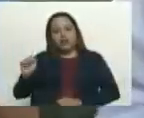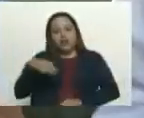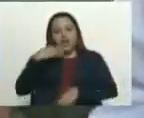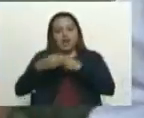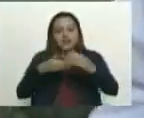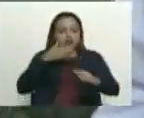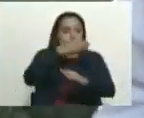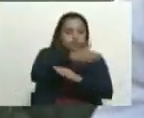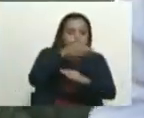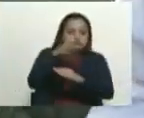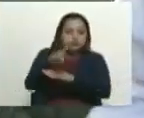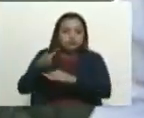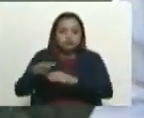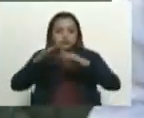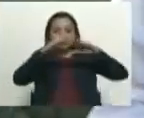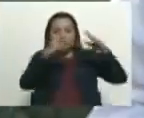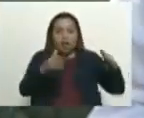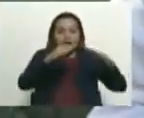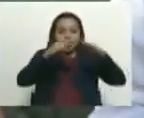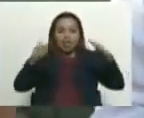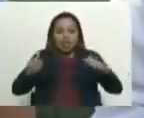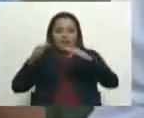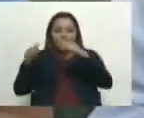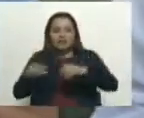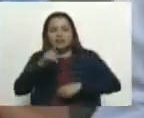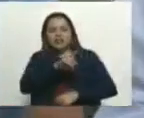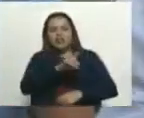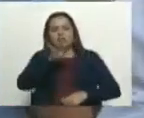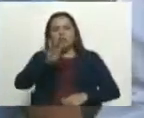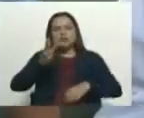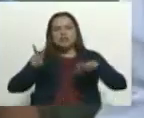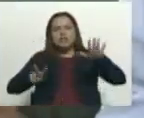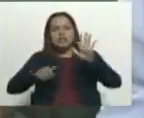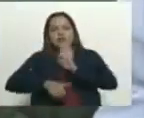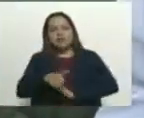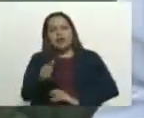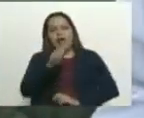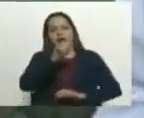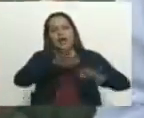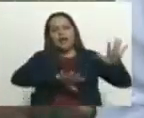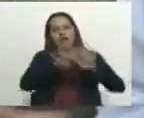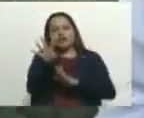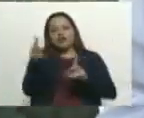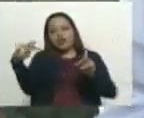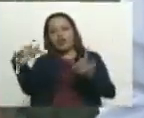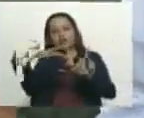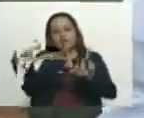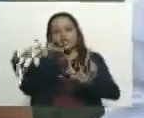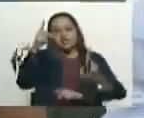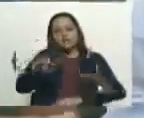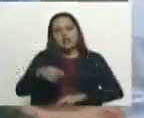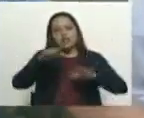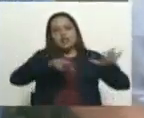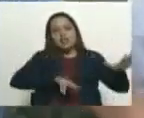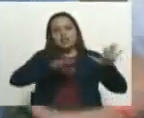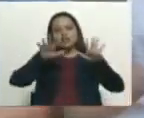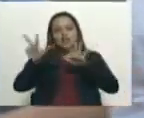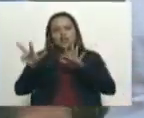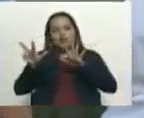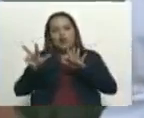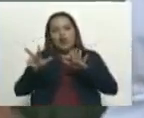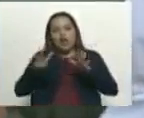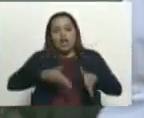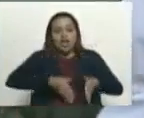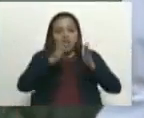las cabañas, son 147 cabañas, más de 14 hoteles, más de 8 edificios y también el complejo de piscinas y las playas